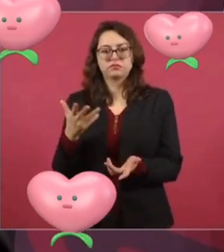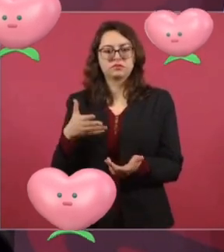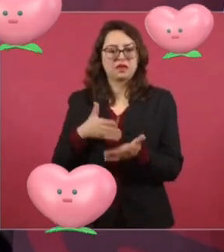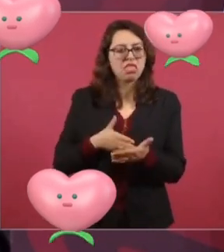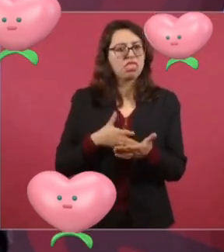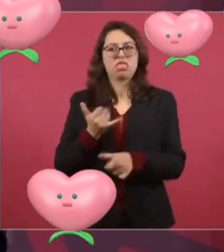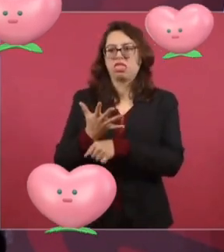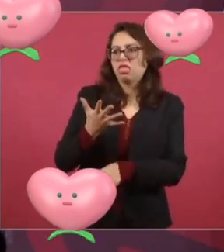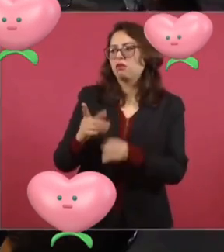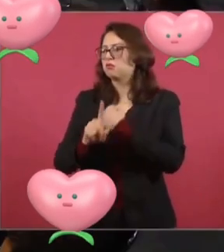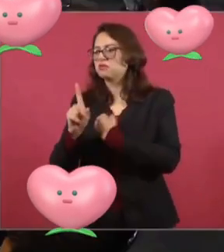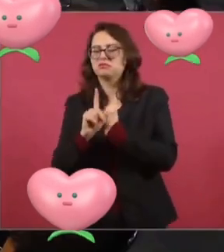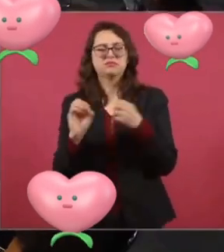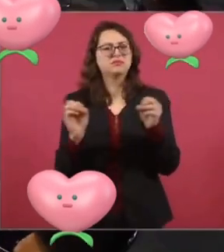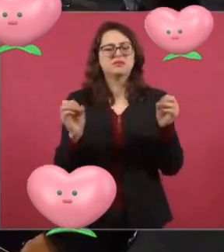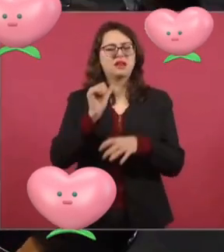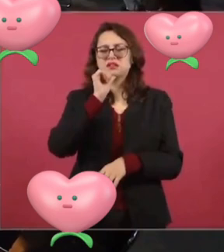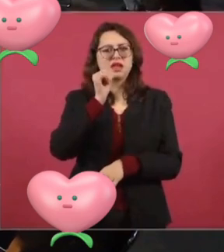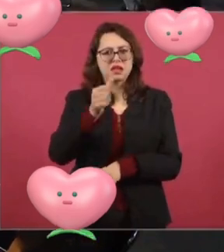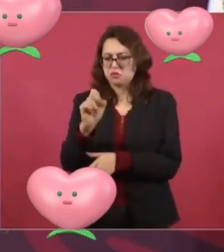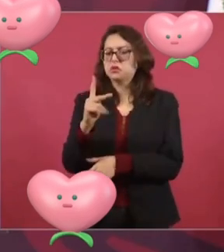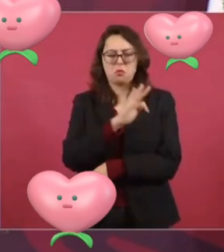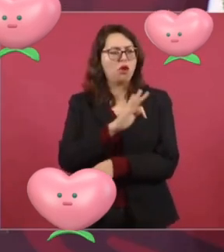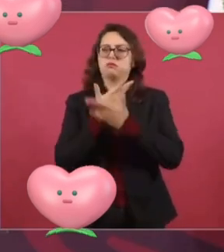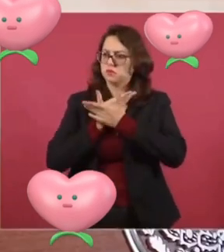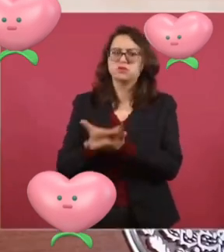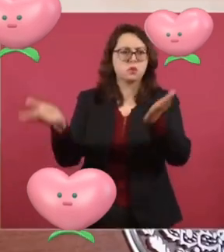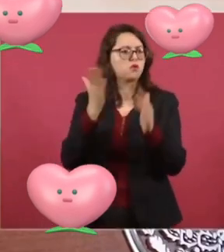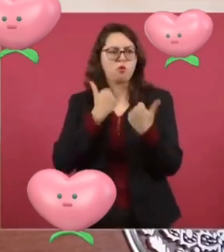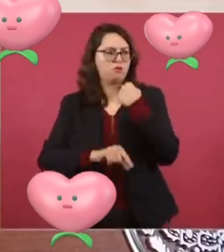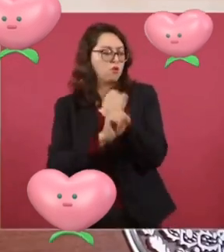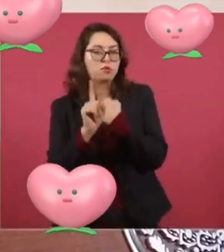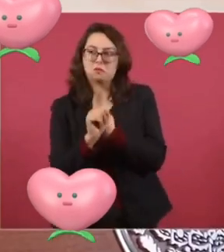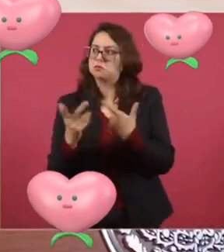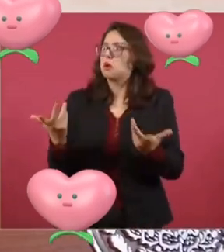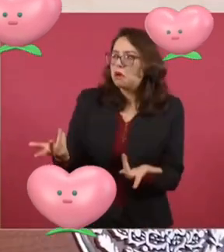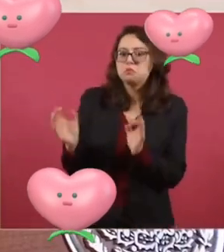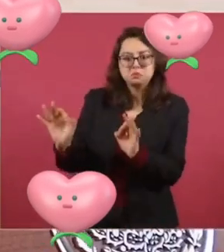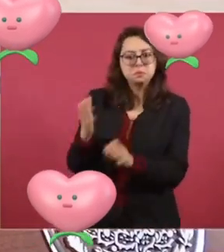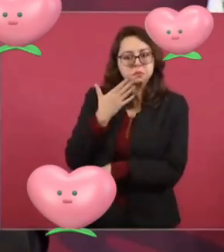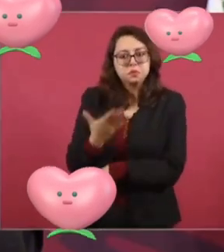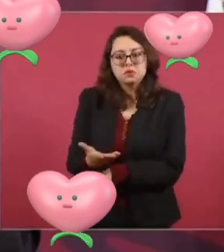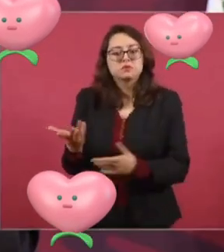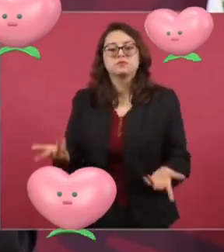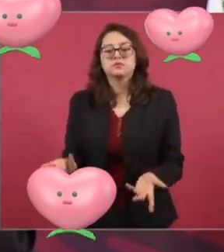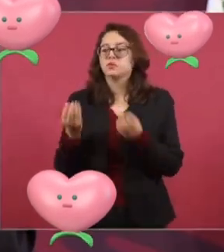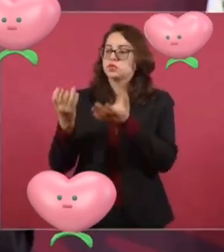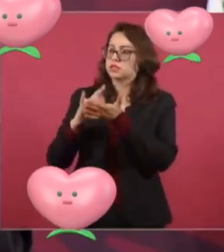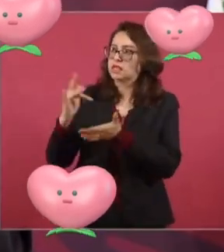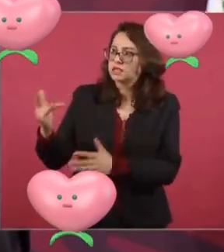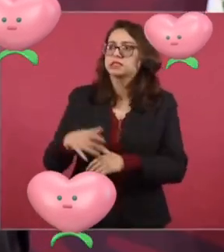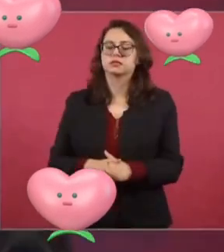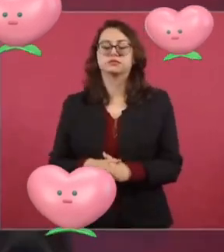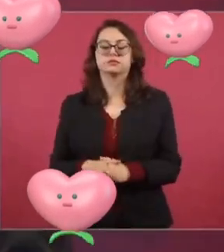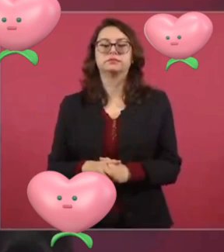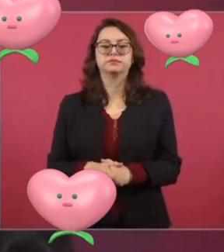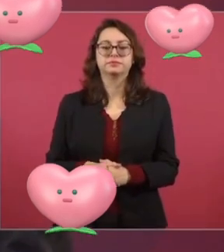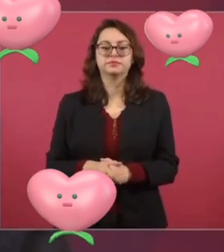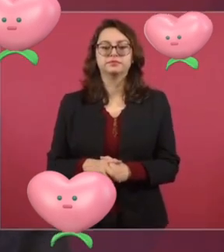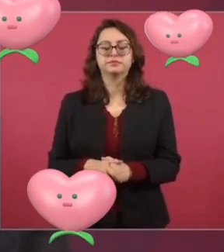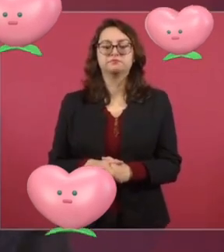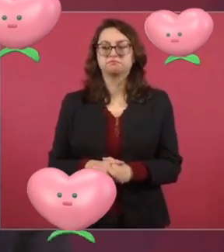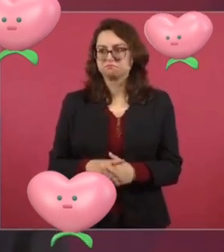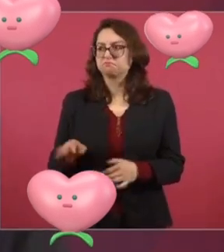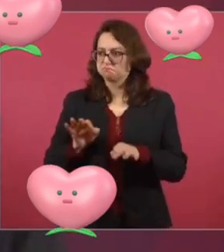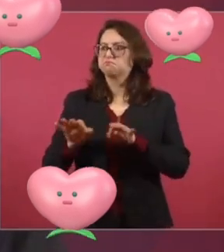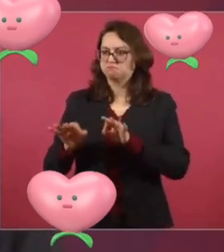obstáculo para poder trabajar en el Estado de México. En fin, tengo mucho que agradecerle y